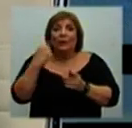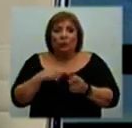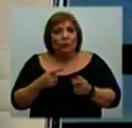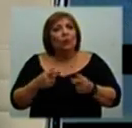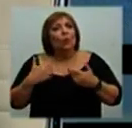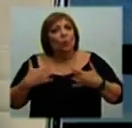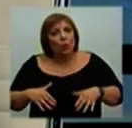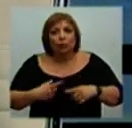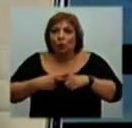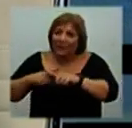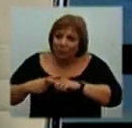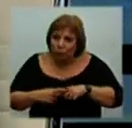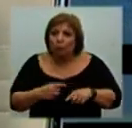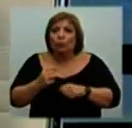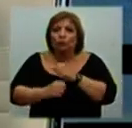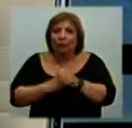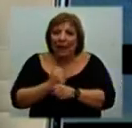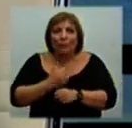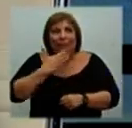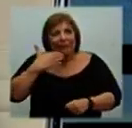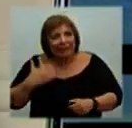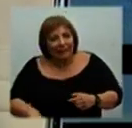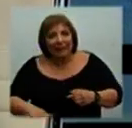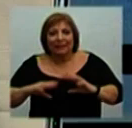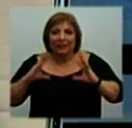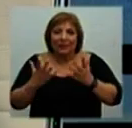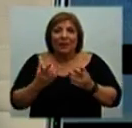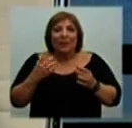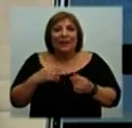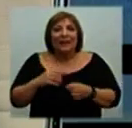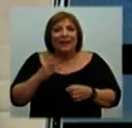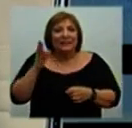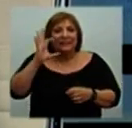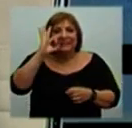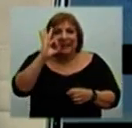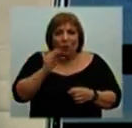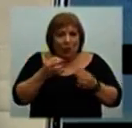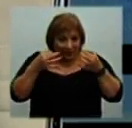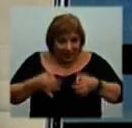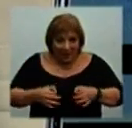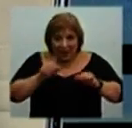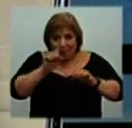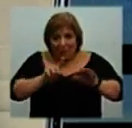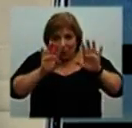años de discusiones también hay que ver que en realidad tasa cero hay en el país del año